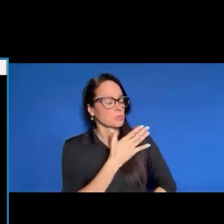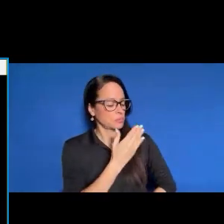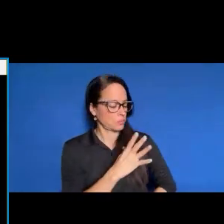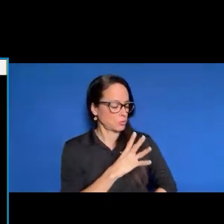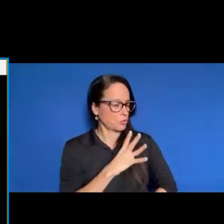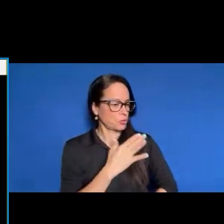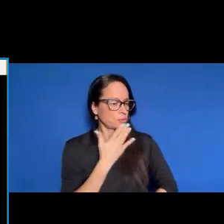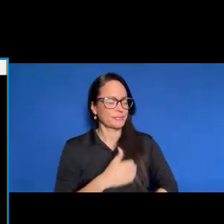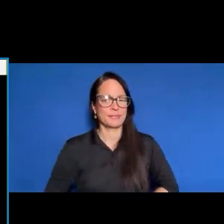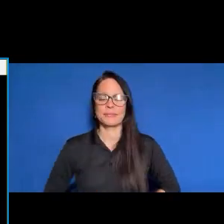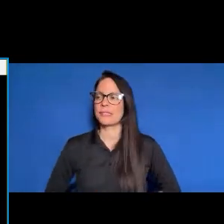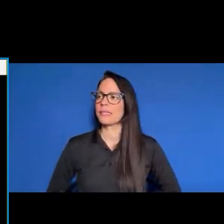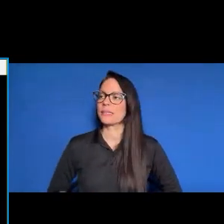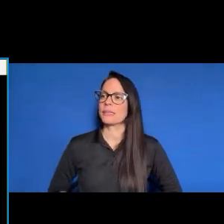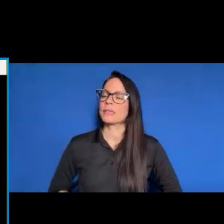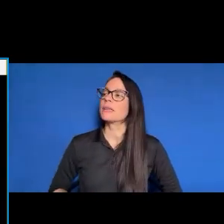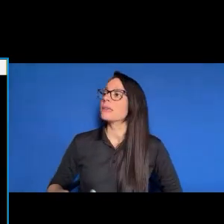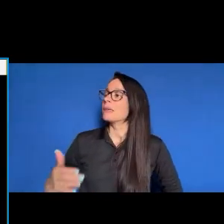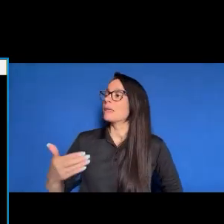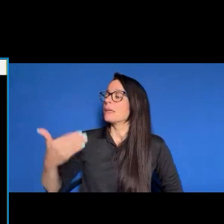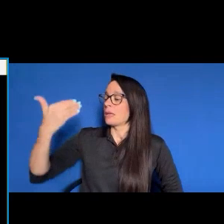Pues yo lo que